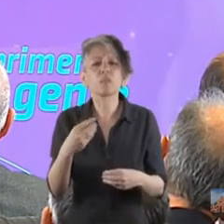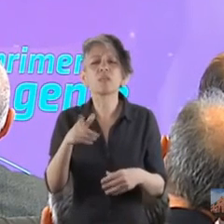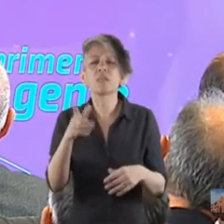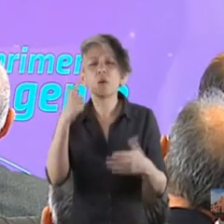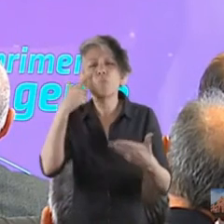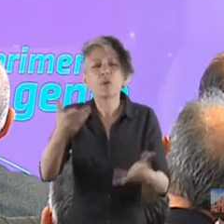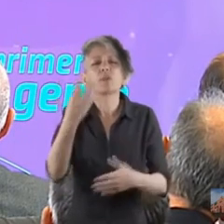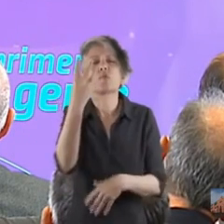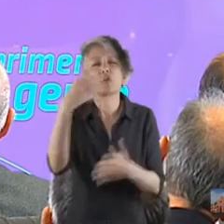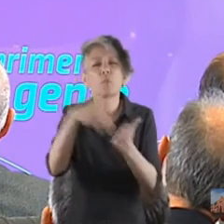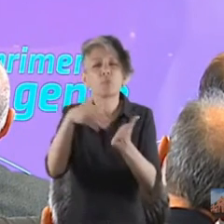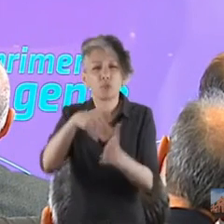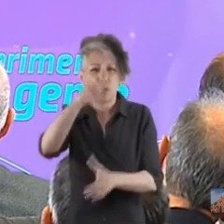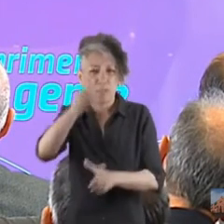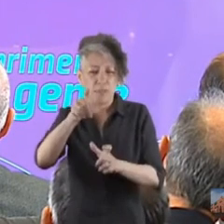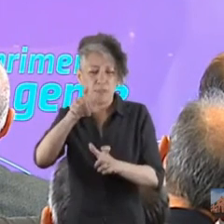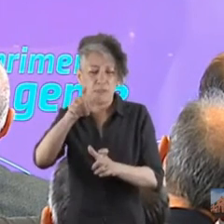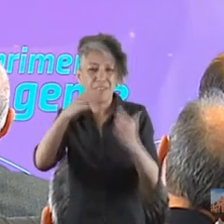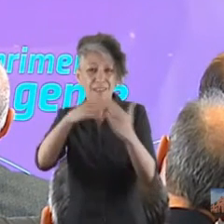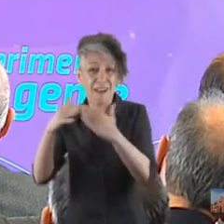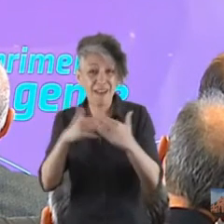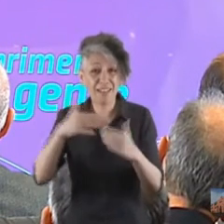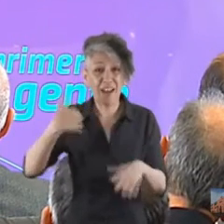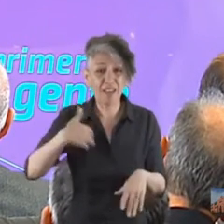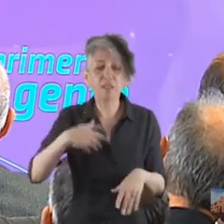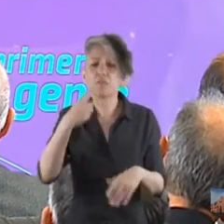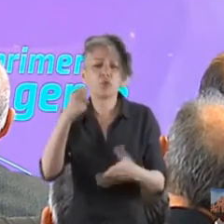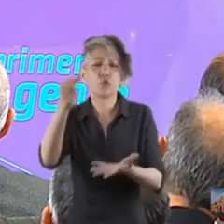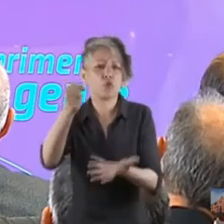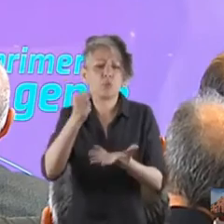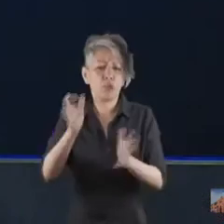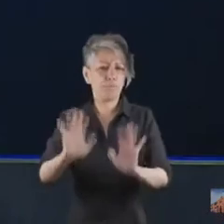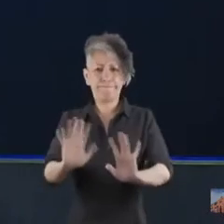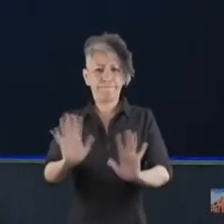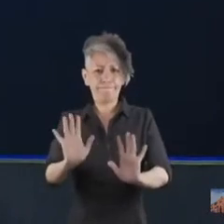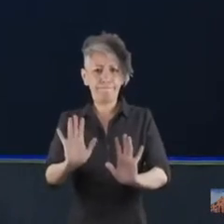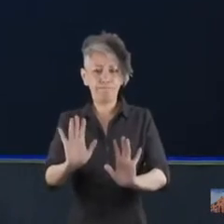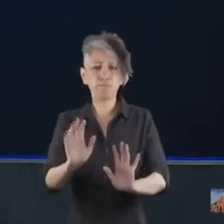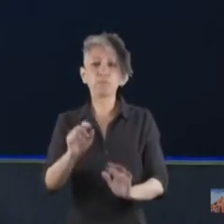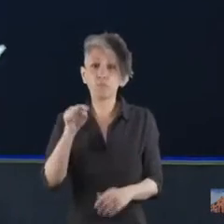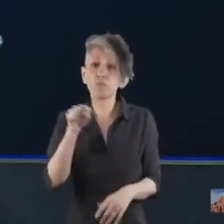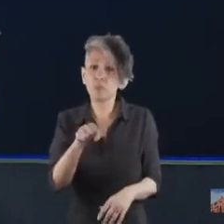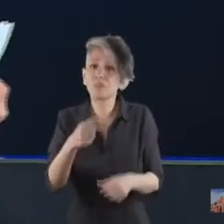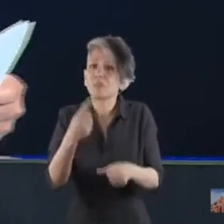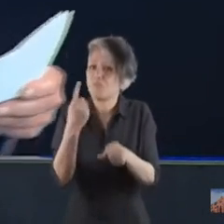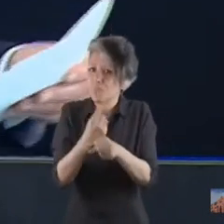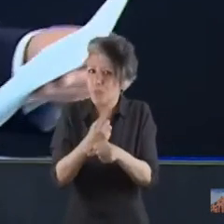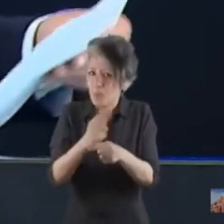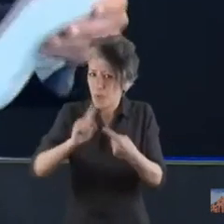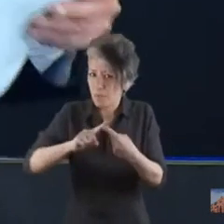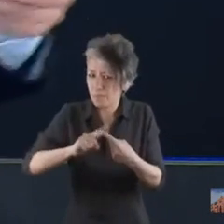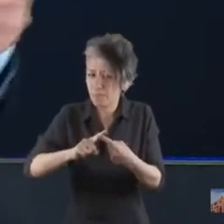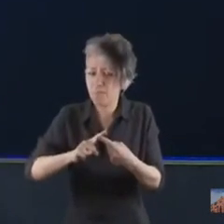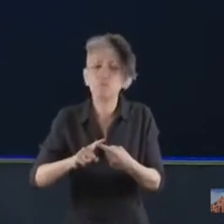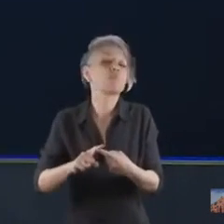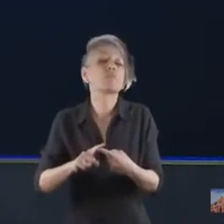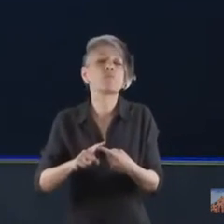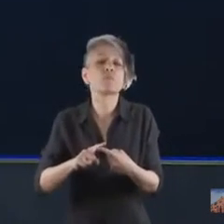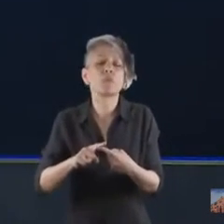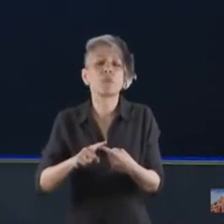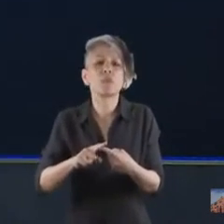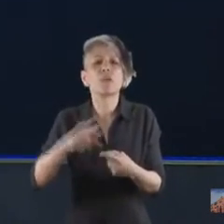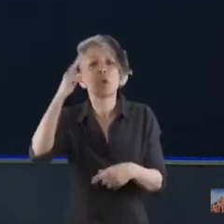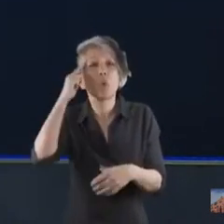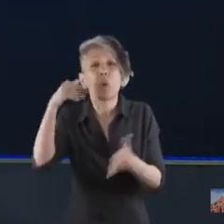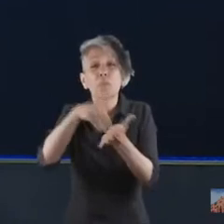argentinos no solicitaron usar los subsidios y ese es un primer corte entre los más de 9